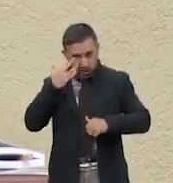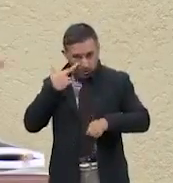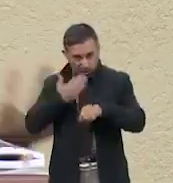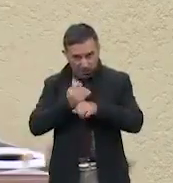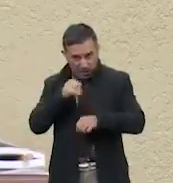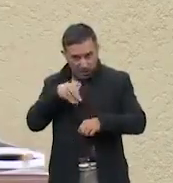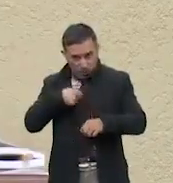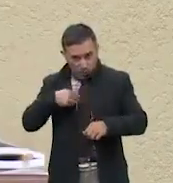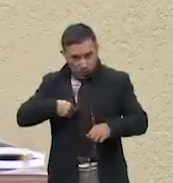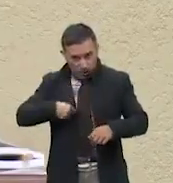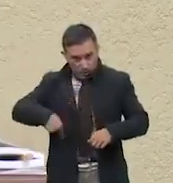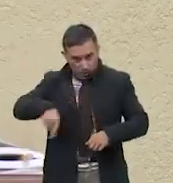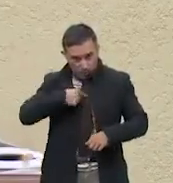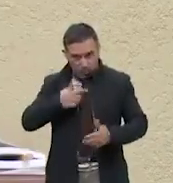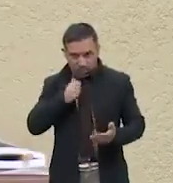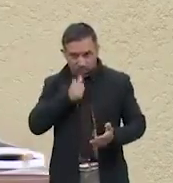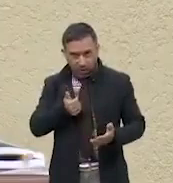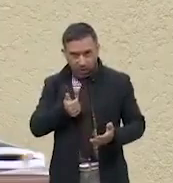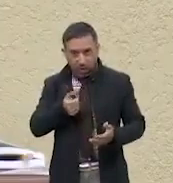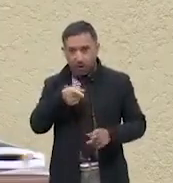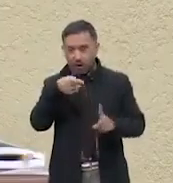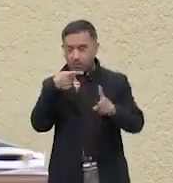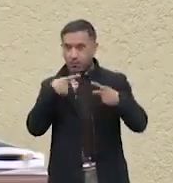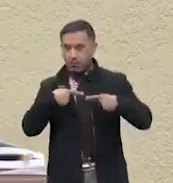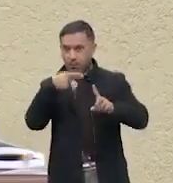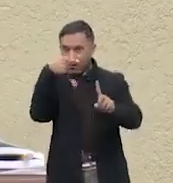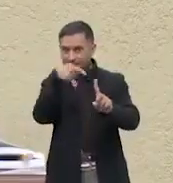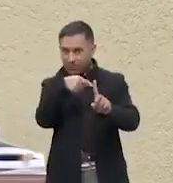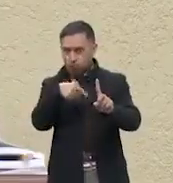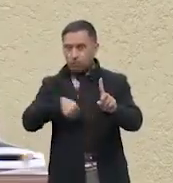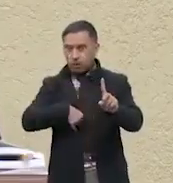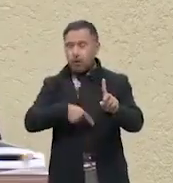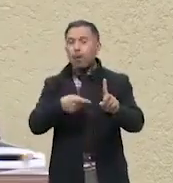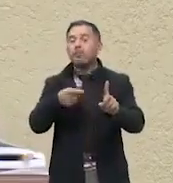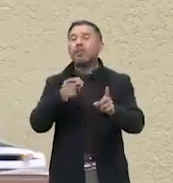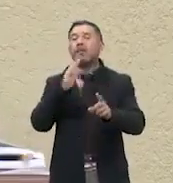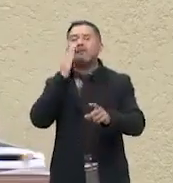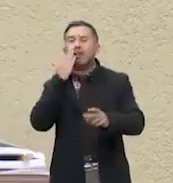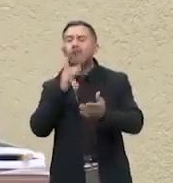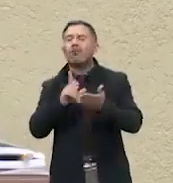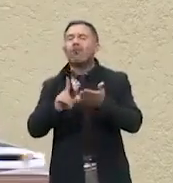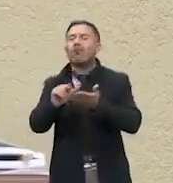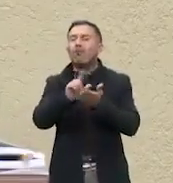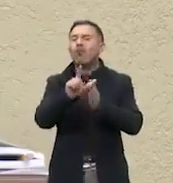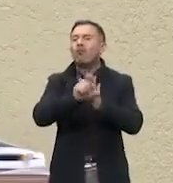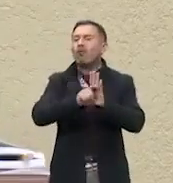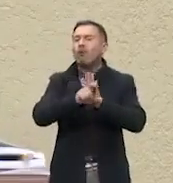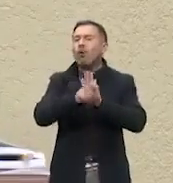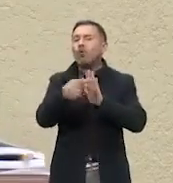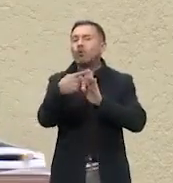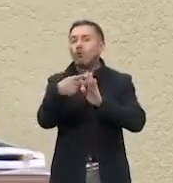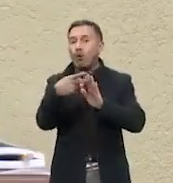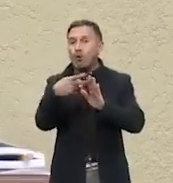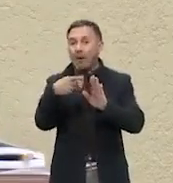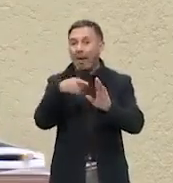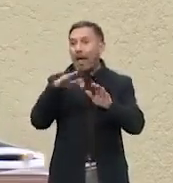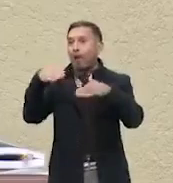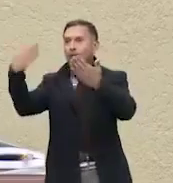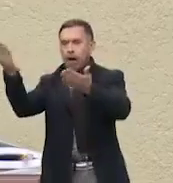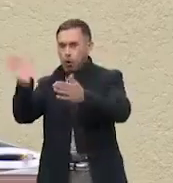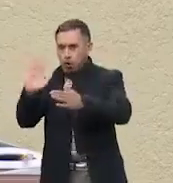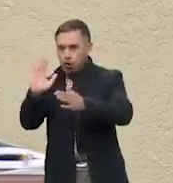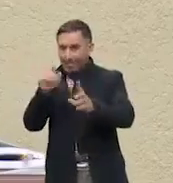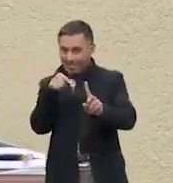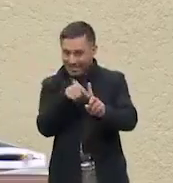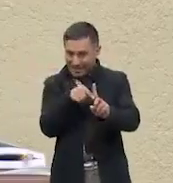sino justamente esta ciudadana. Y su actividad comercial en sus redes, no fuera de sus redes, en sus redes, es una actividad